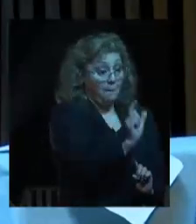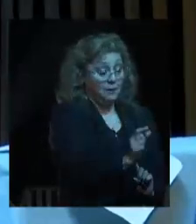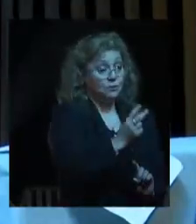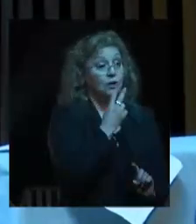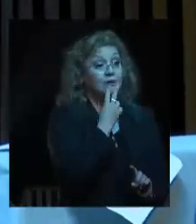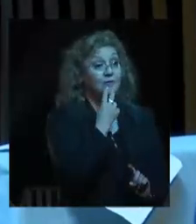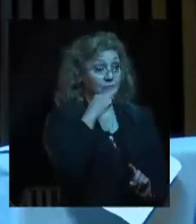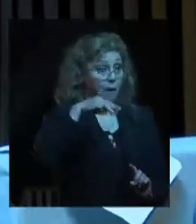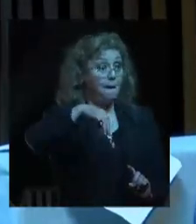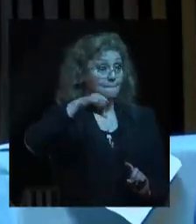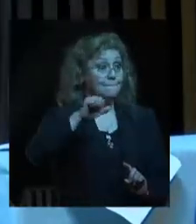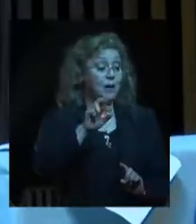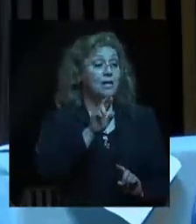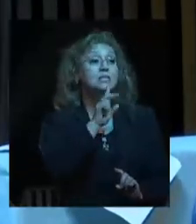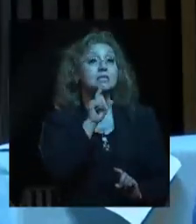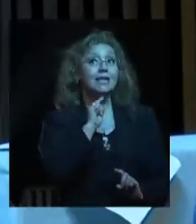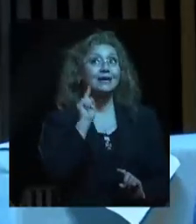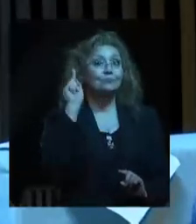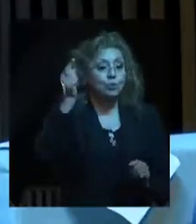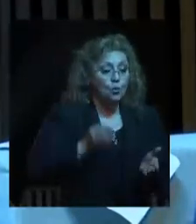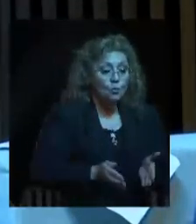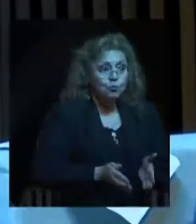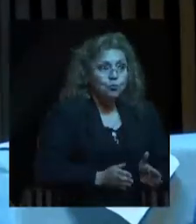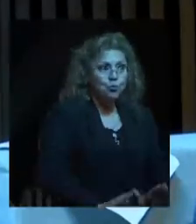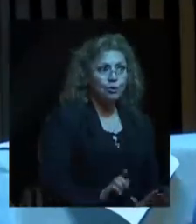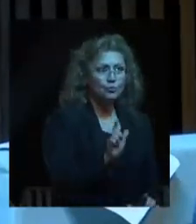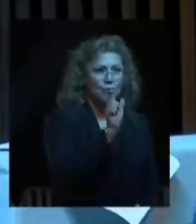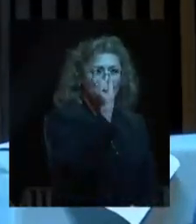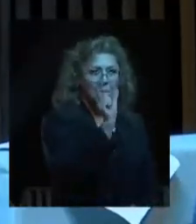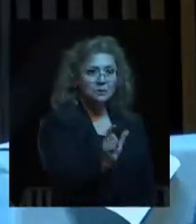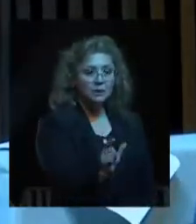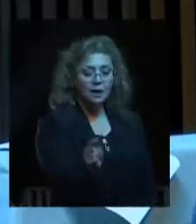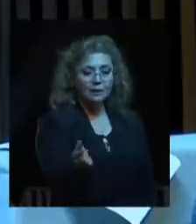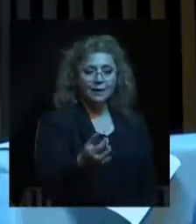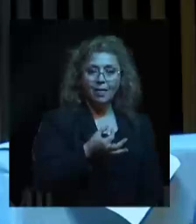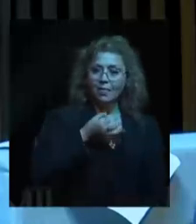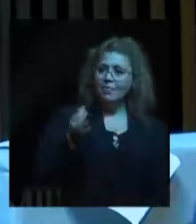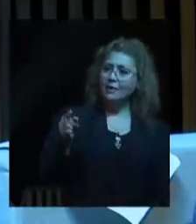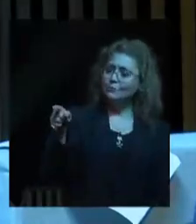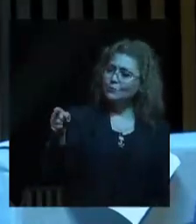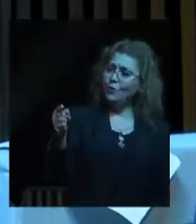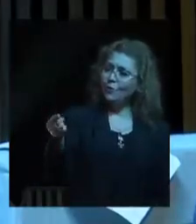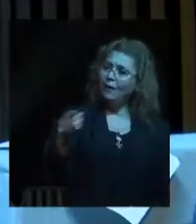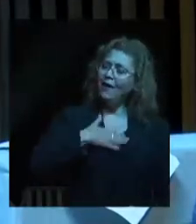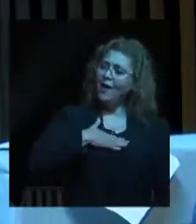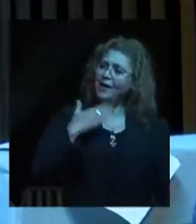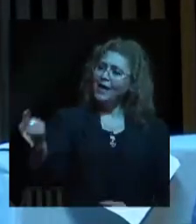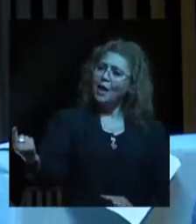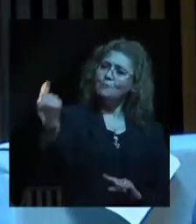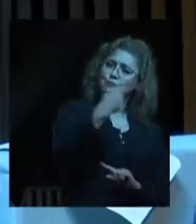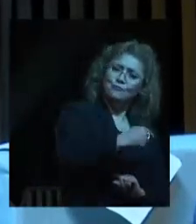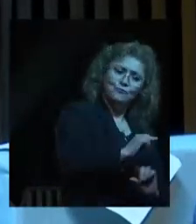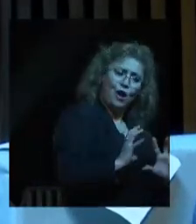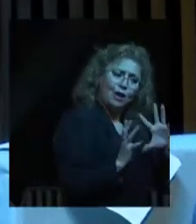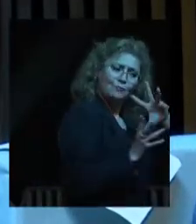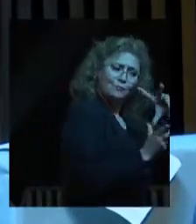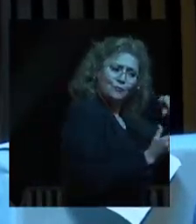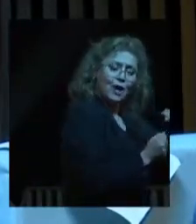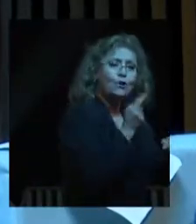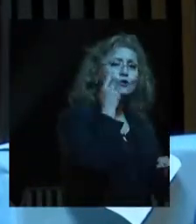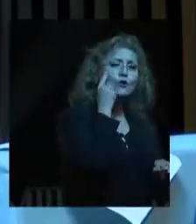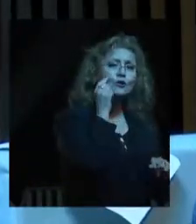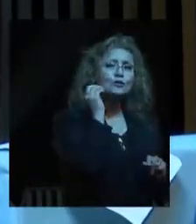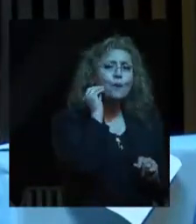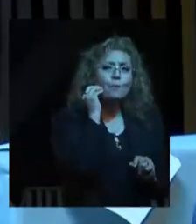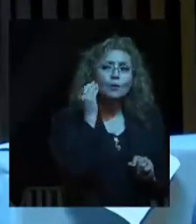un marcianito que nazca en Marte, cuando le digan, ¿quiere ir a la Tierra a conocer a los abuelitos?